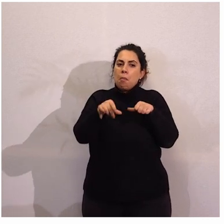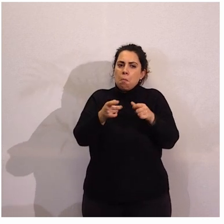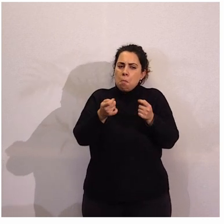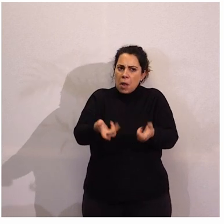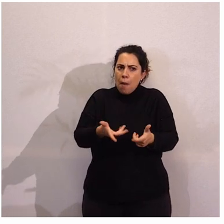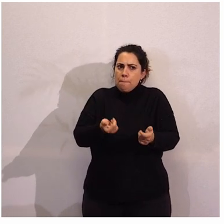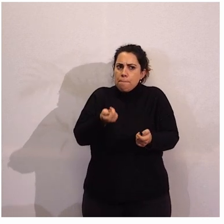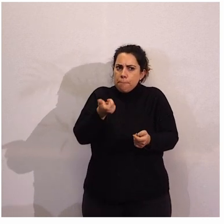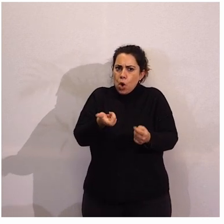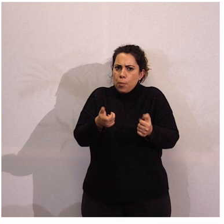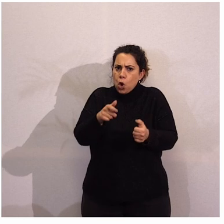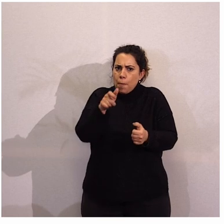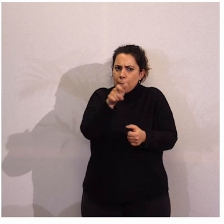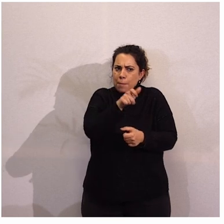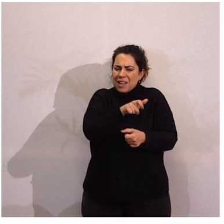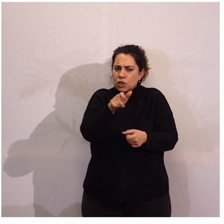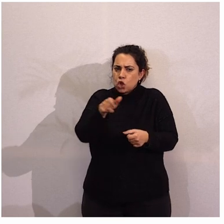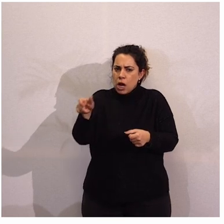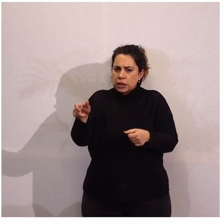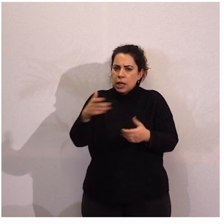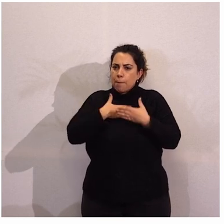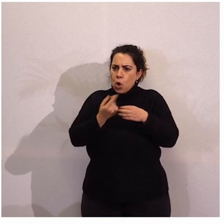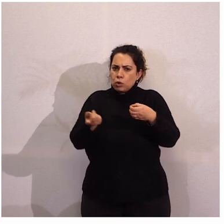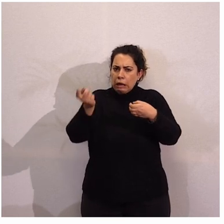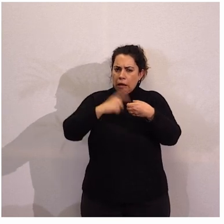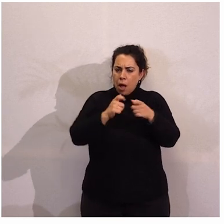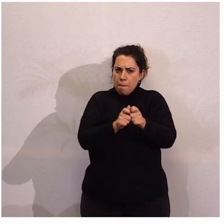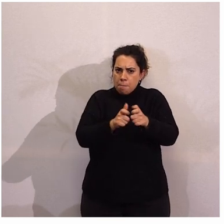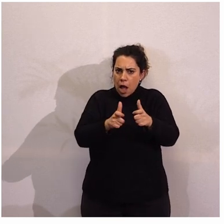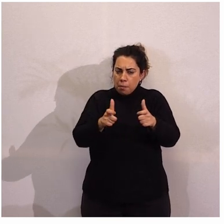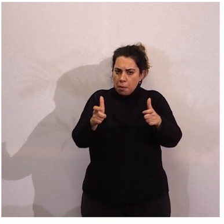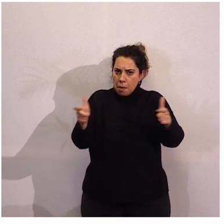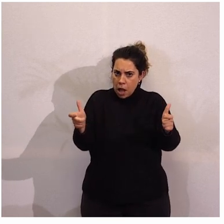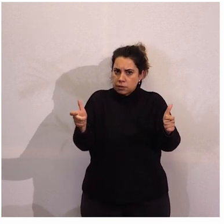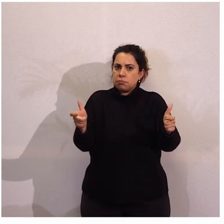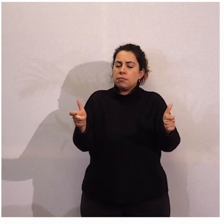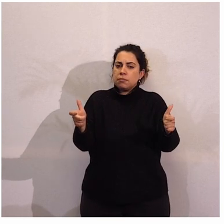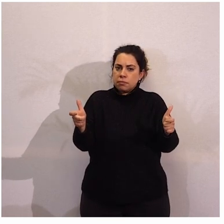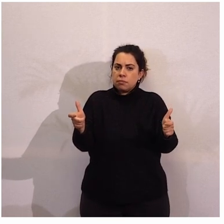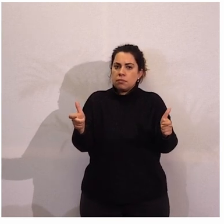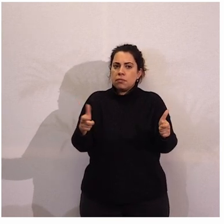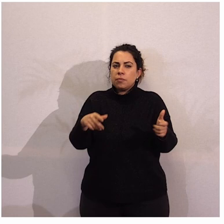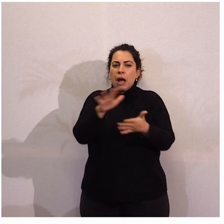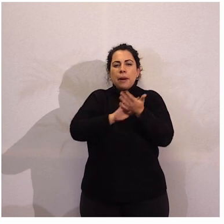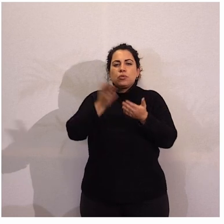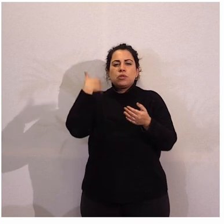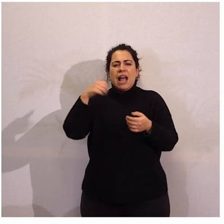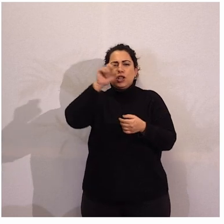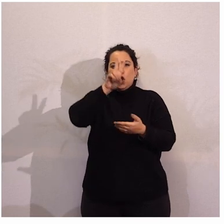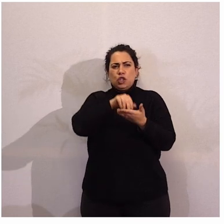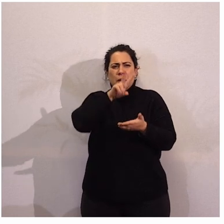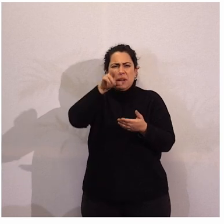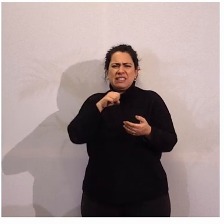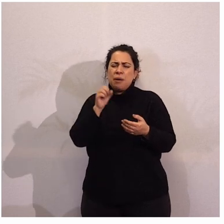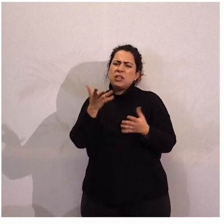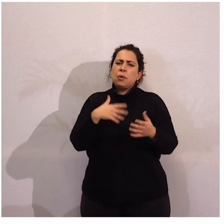más personas que se suman al voluntariado. Hablábamos en el año 2020 de